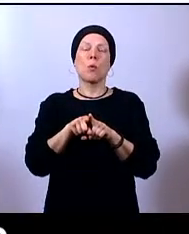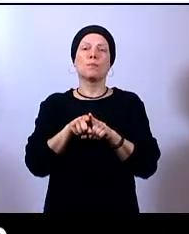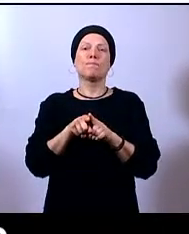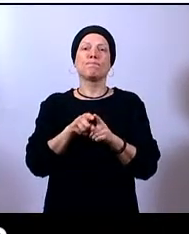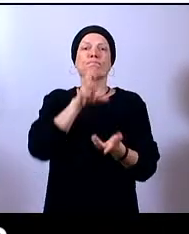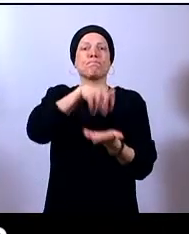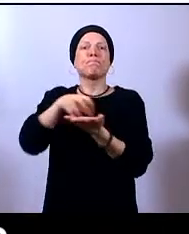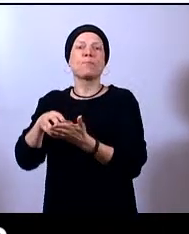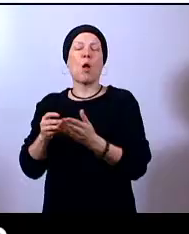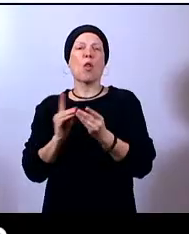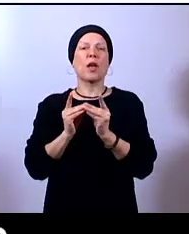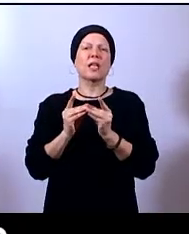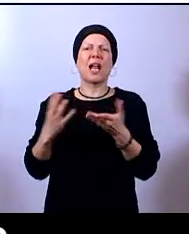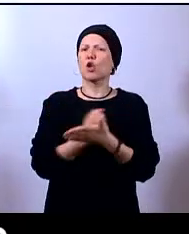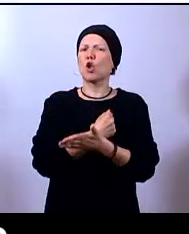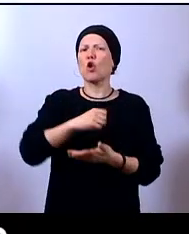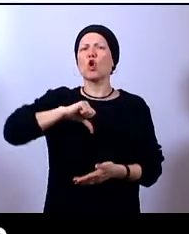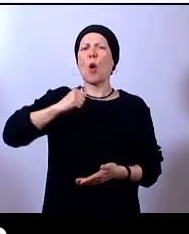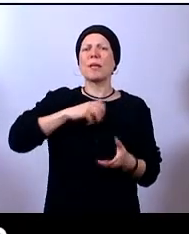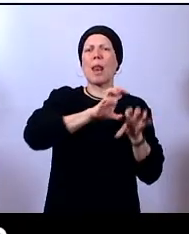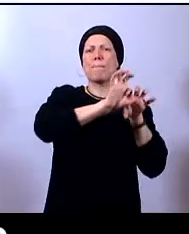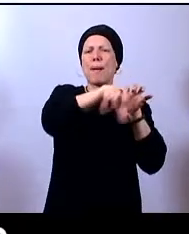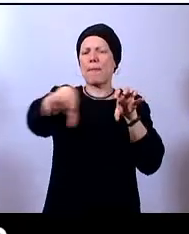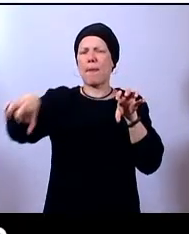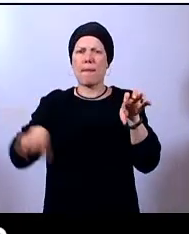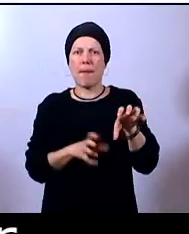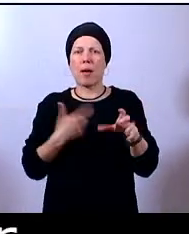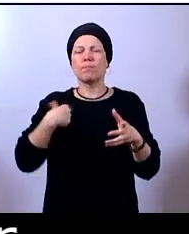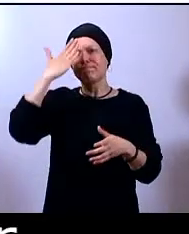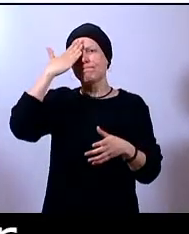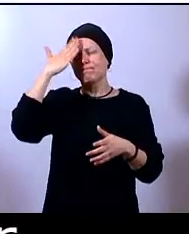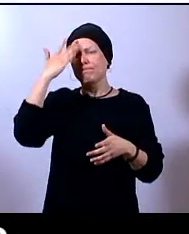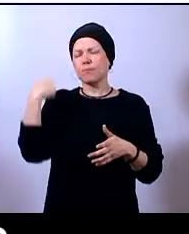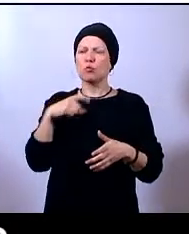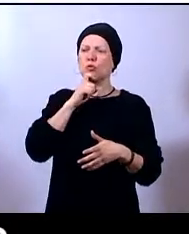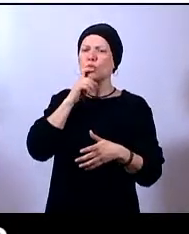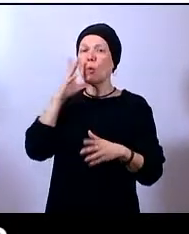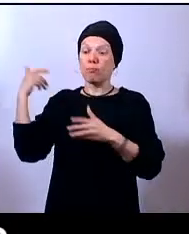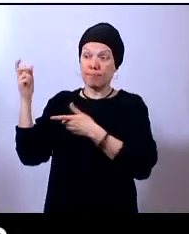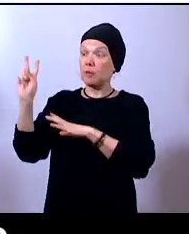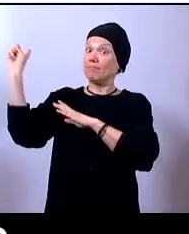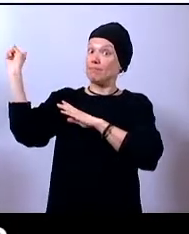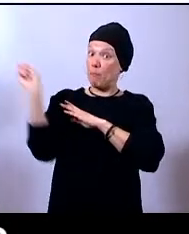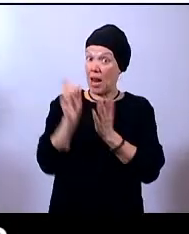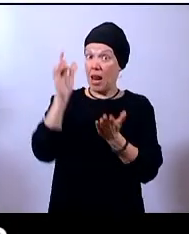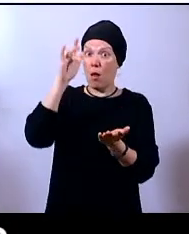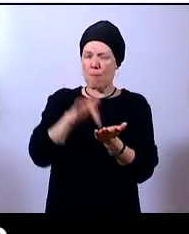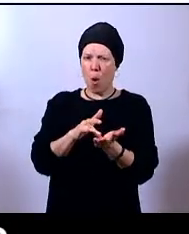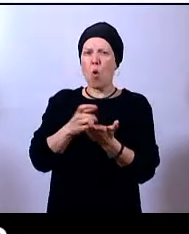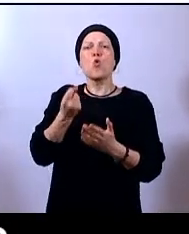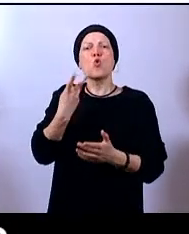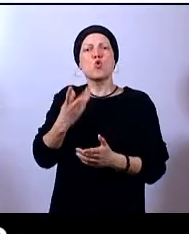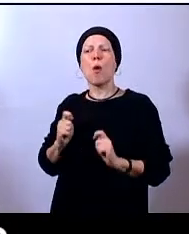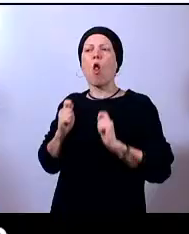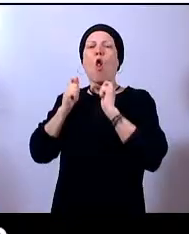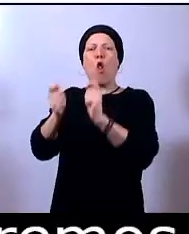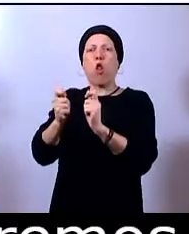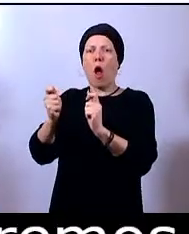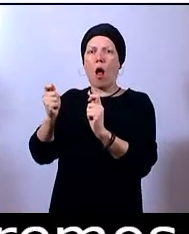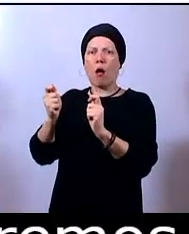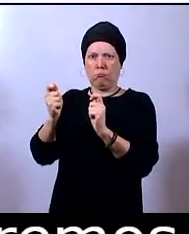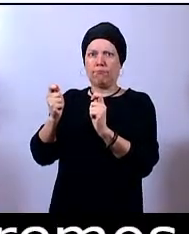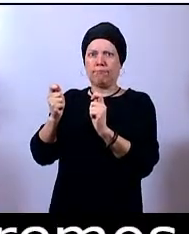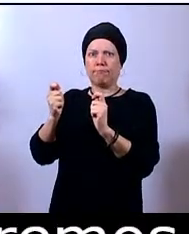los hospitales. Los pacientes se identificarán a su llegada y recibirán un número que les avisará, a través de